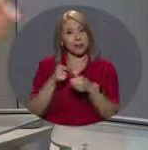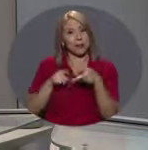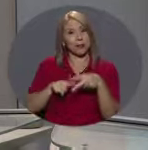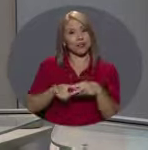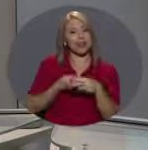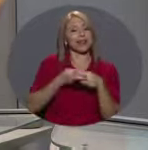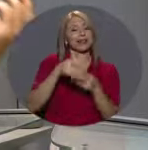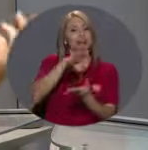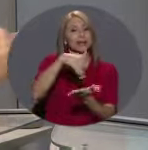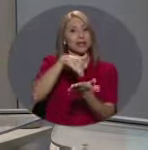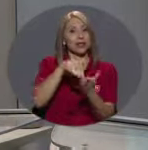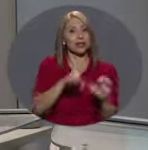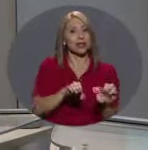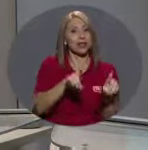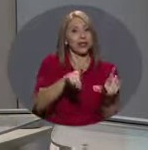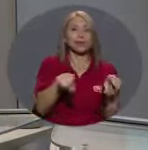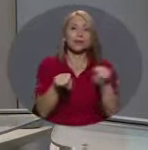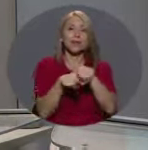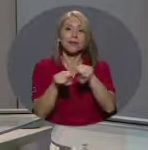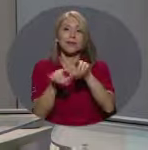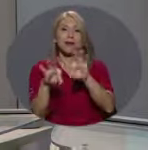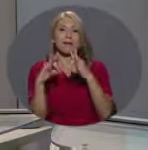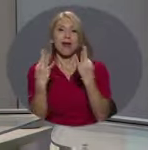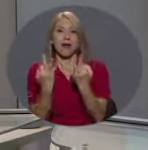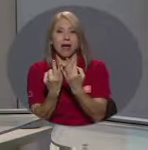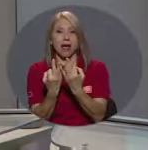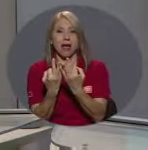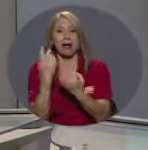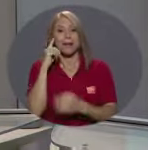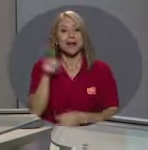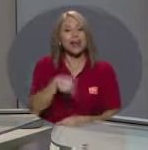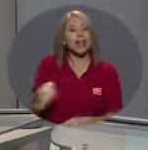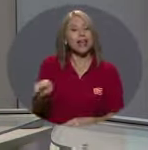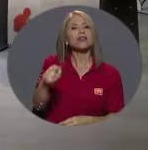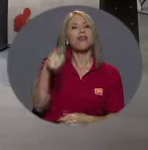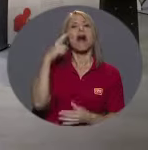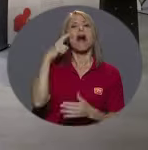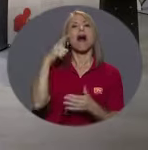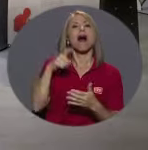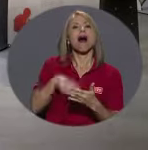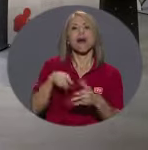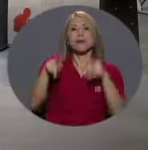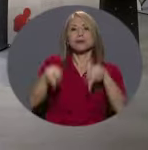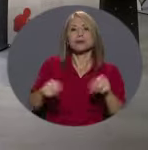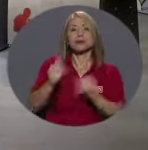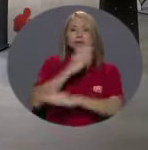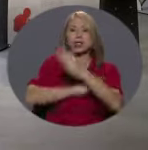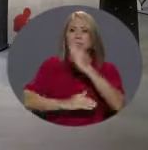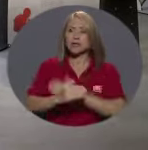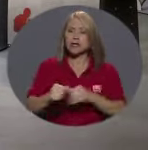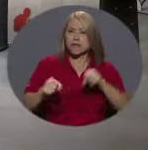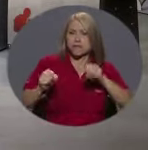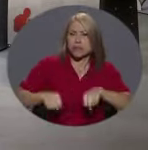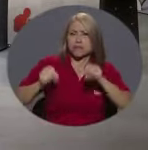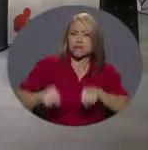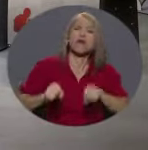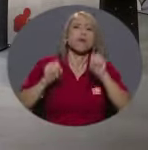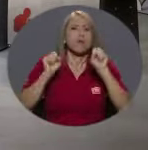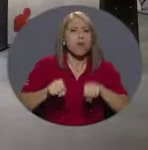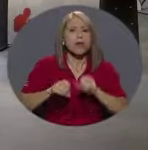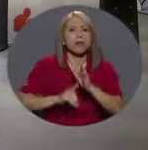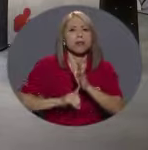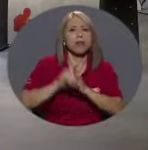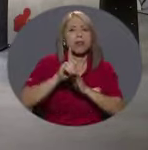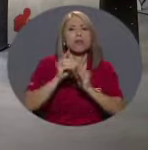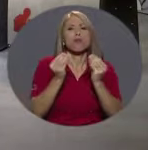los centros educativos, por las mismas familias, para que se reconozca que estas personas tienen grandes potencialidades y que pueden desarrollarse